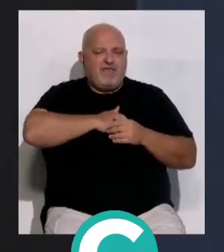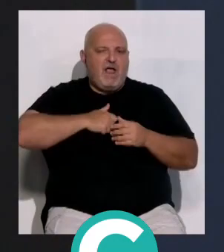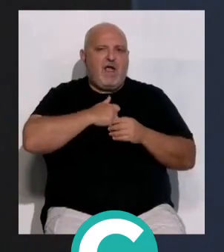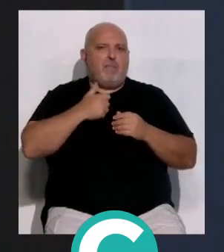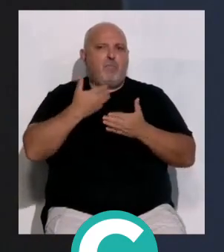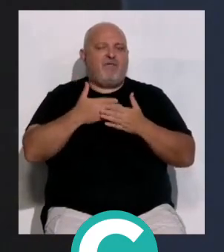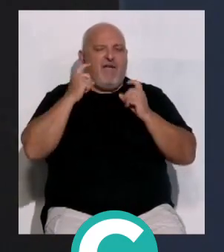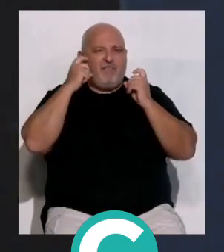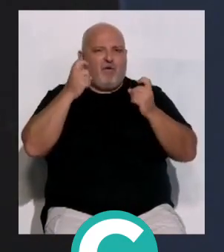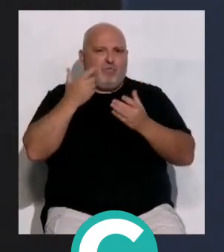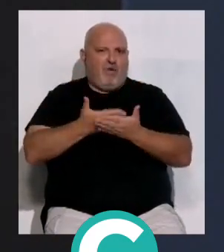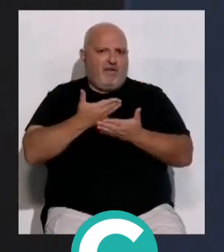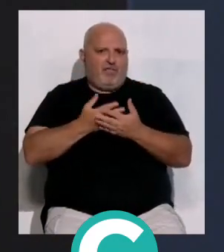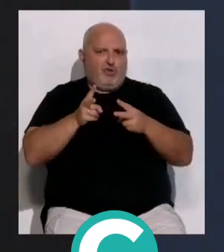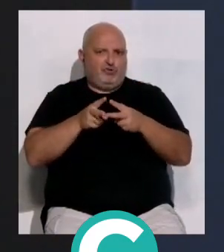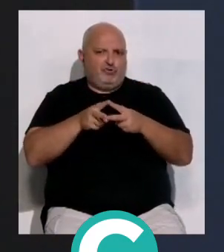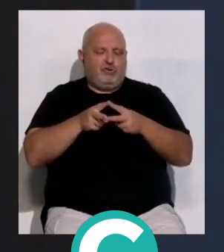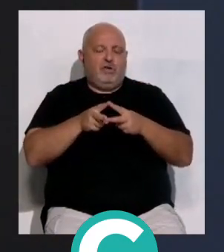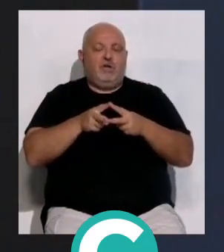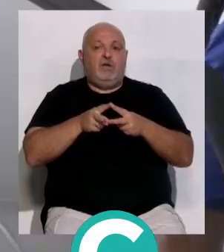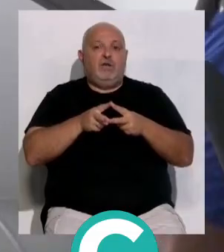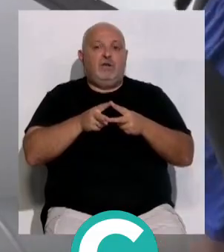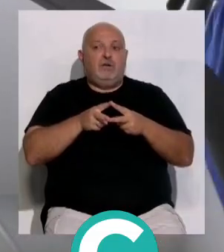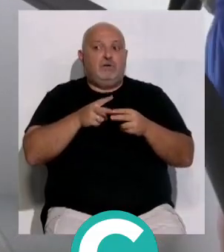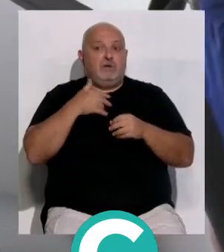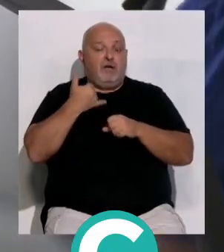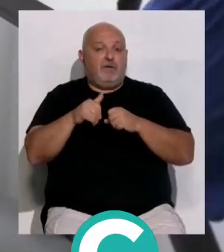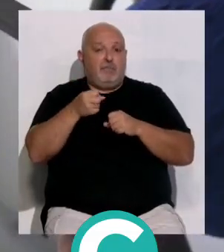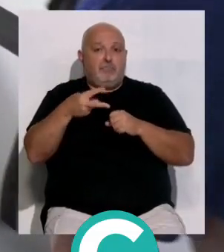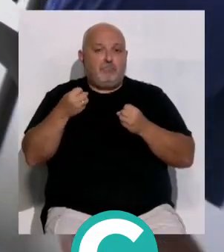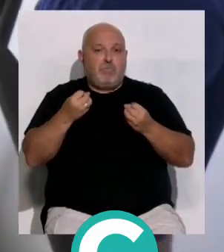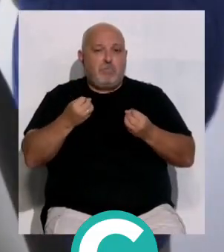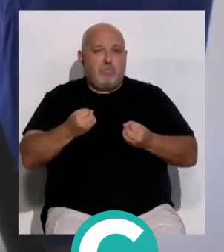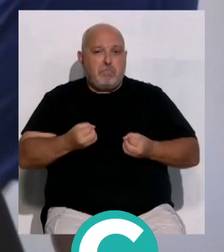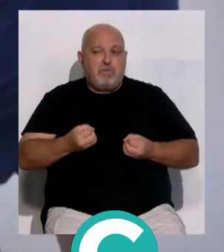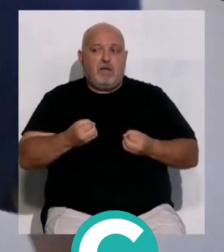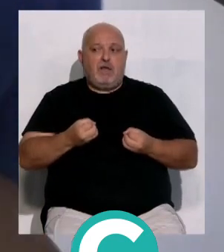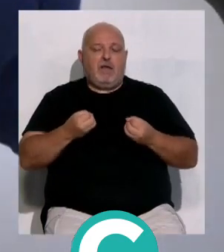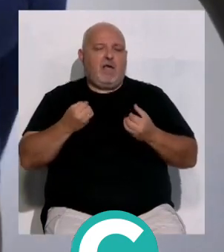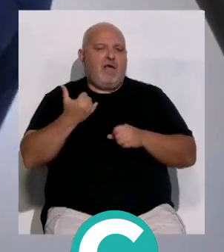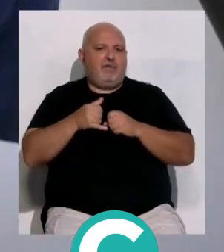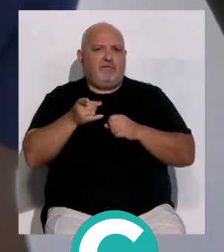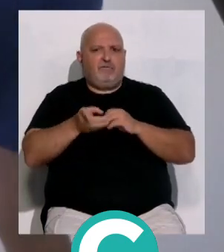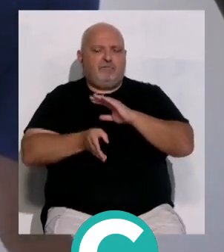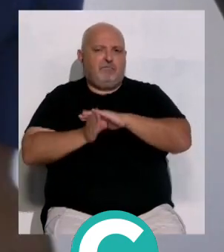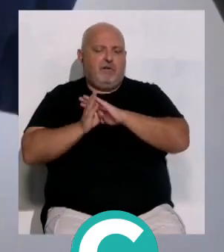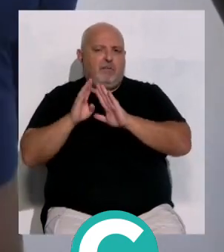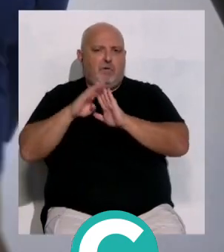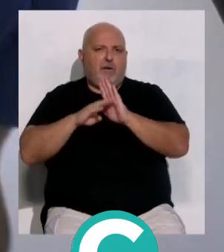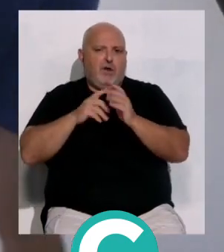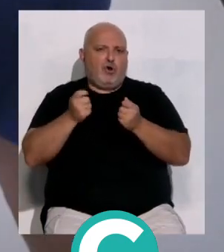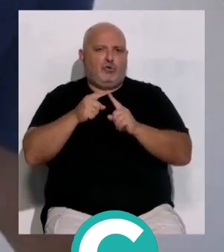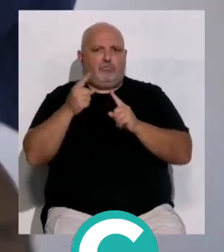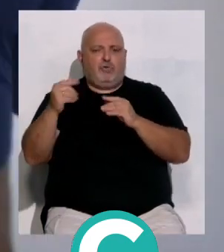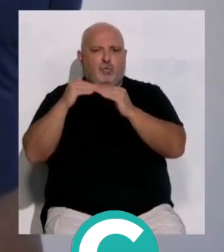de esfuerzo, y entonces, si el paciente, digamos, está todo muy, muy, muy bien, tenemos unos criterios, pues ese paciente hace el programa supervisado